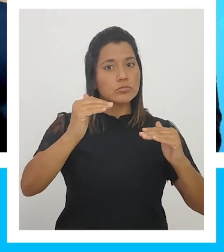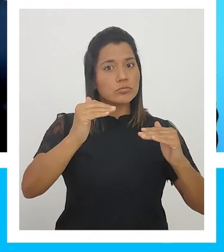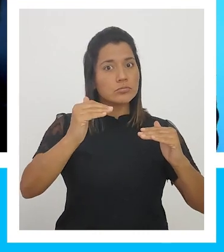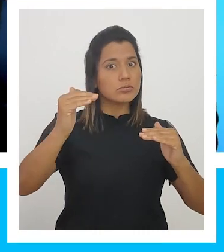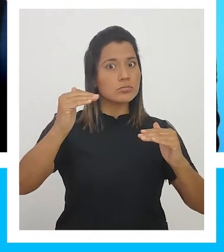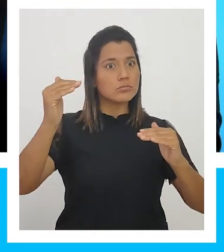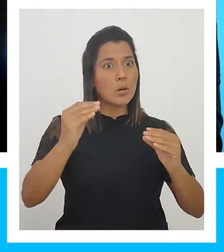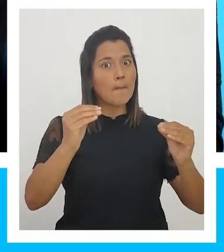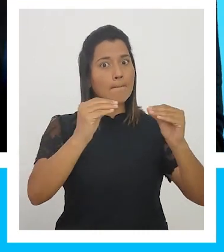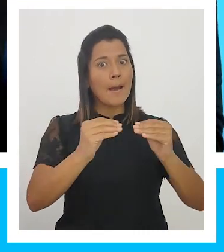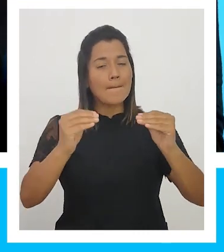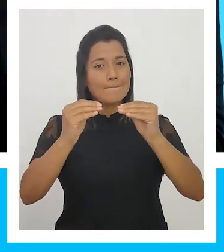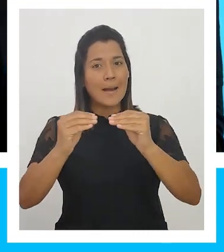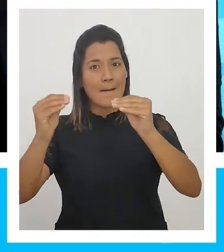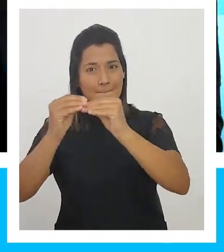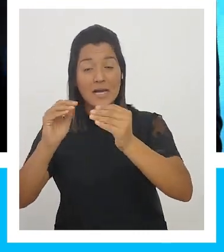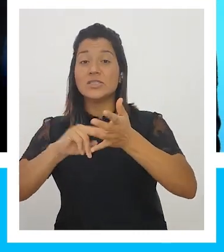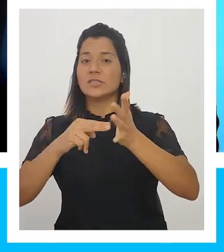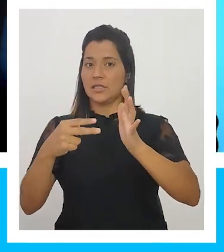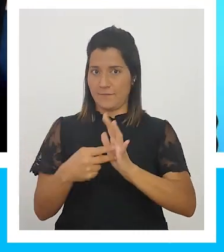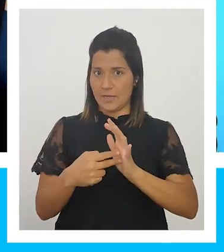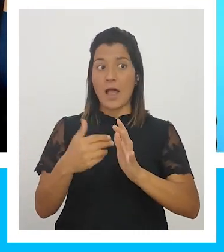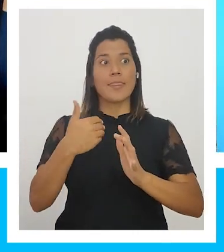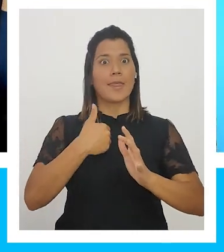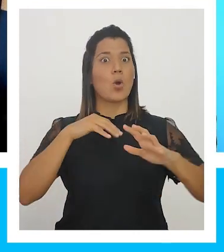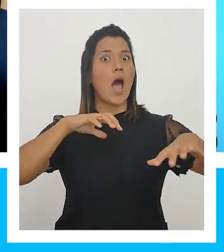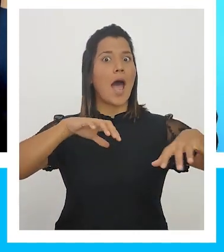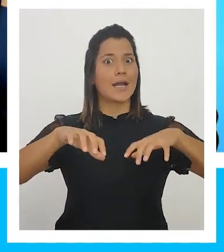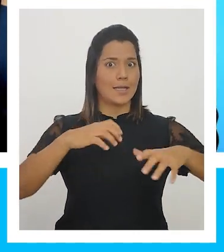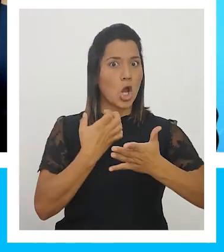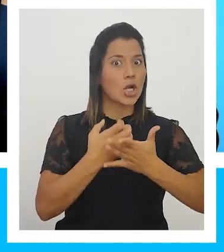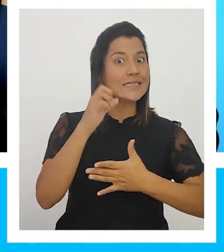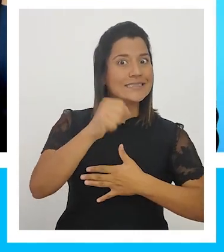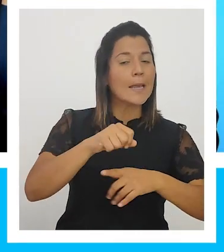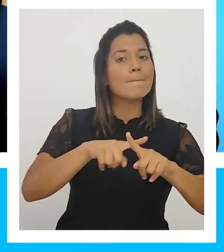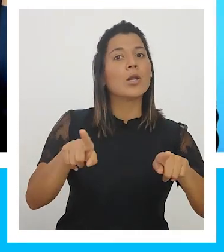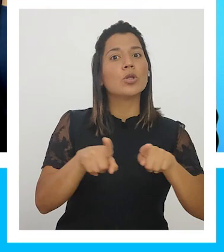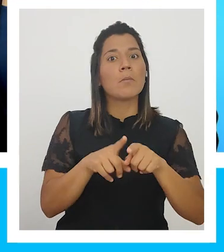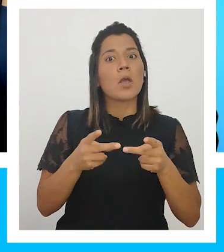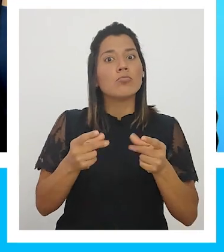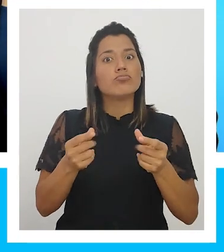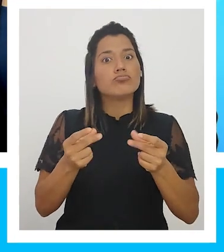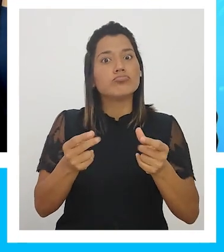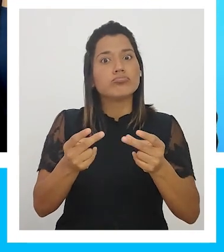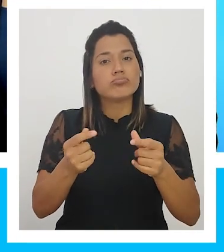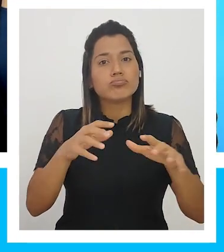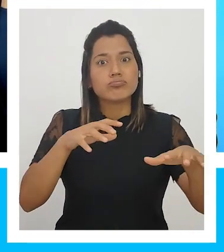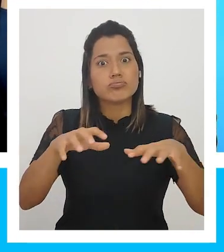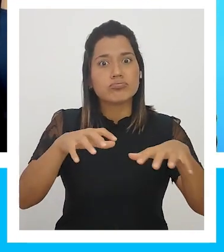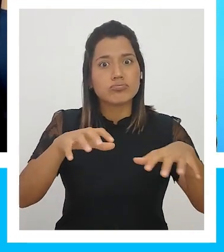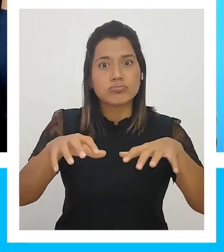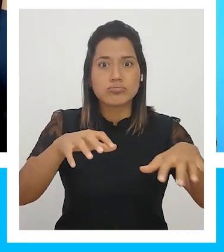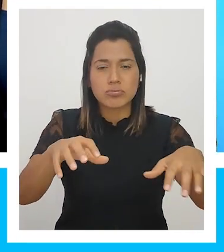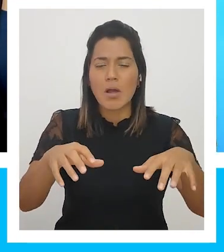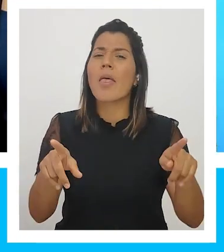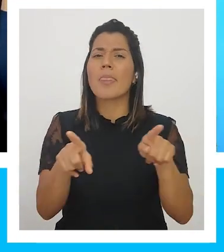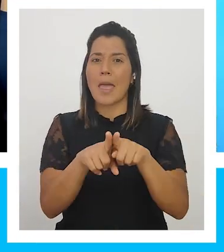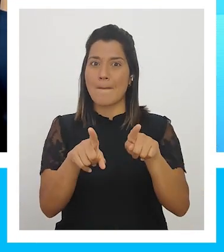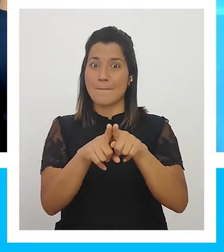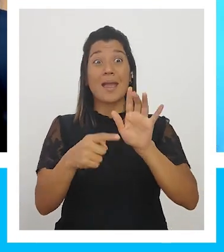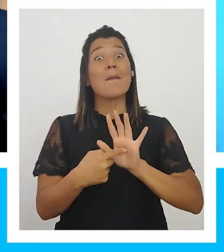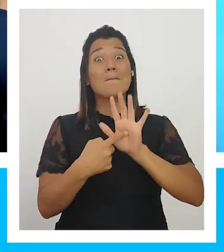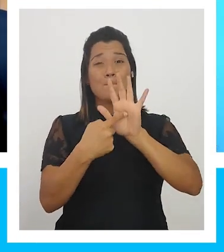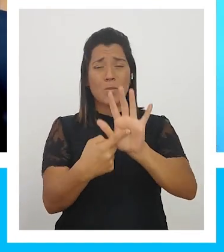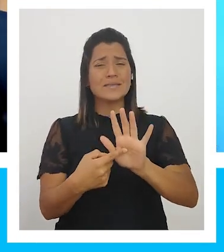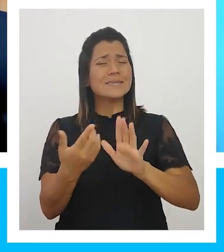hay reactivación económica, sino que hay aceleración. Además nos muestra que esto que acabo de decir se ha dado